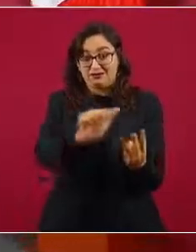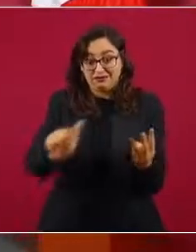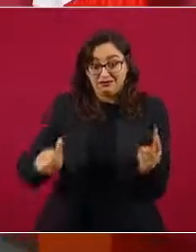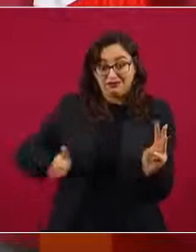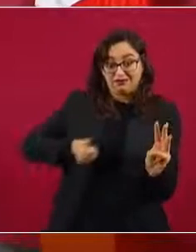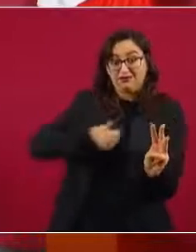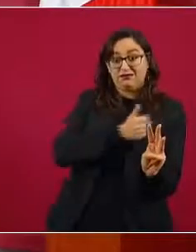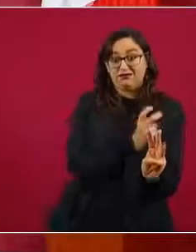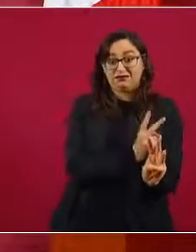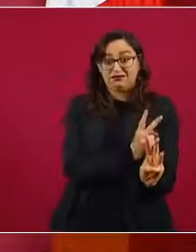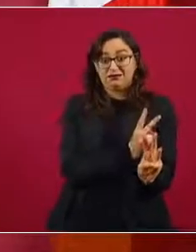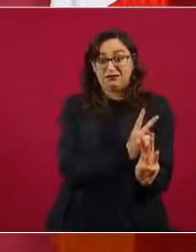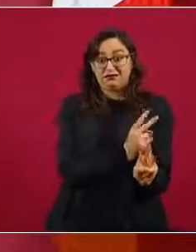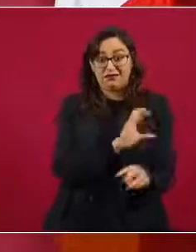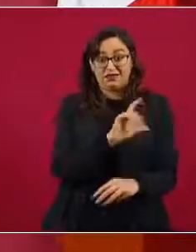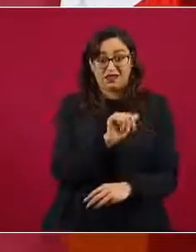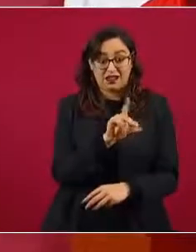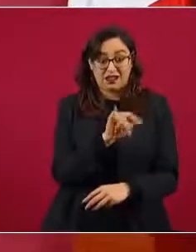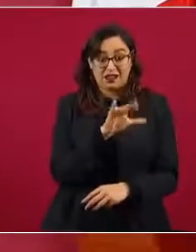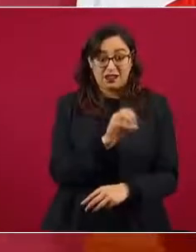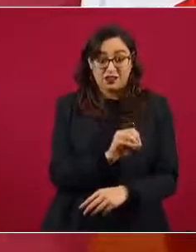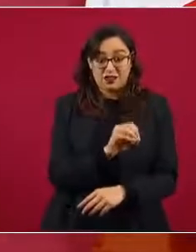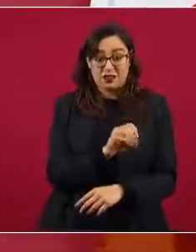Pero ya no voy a seguir hablando de esto.